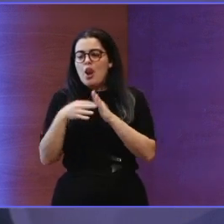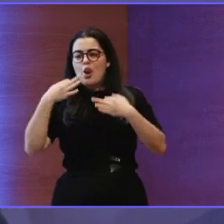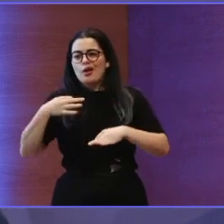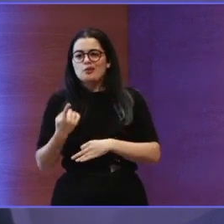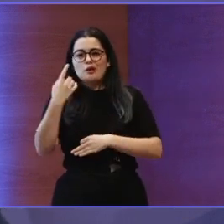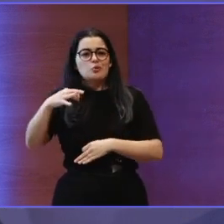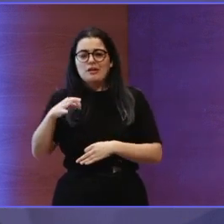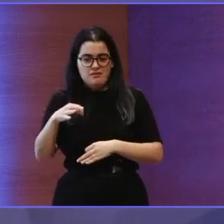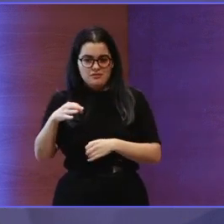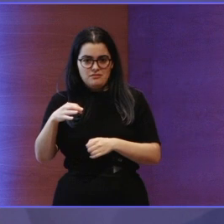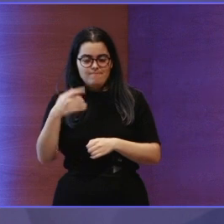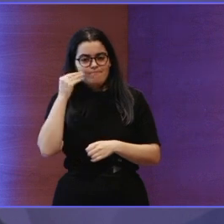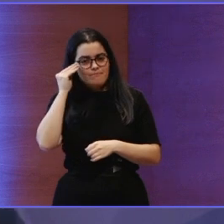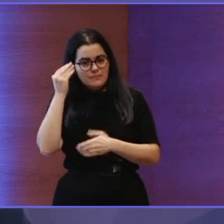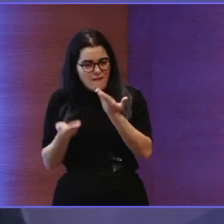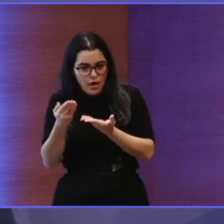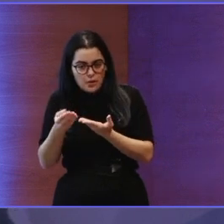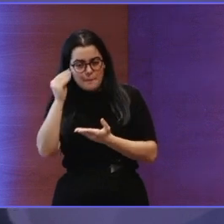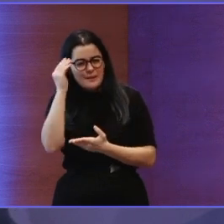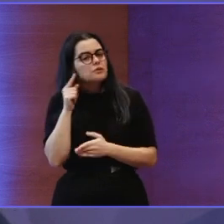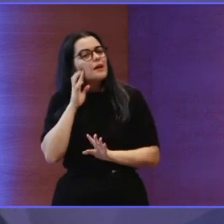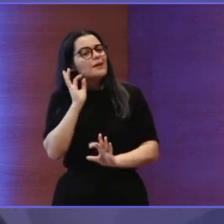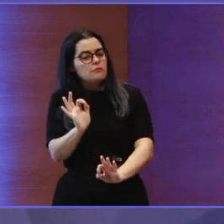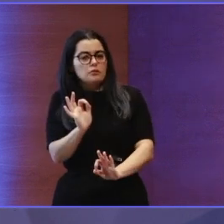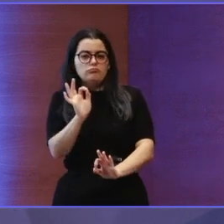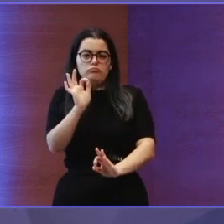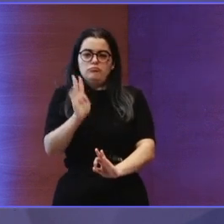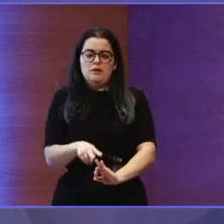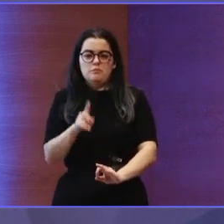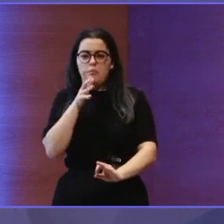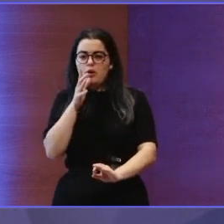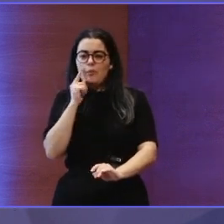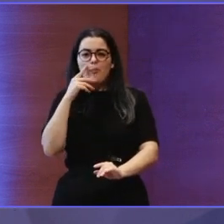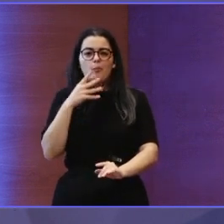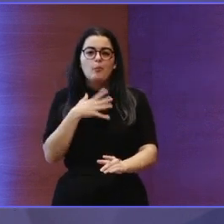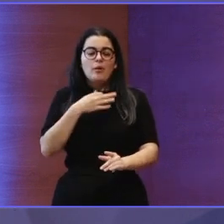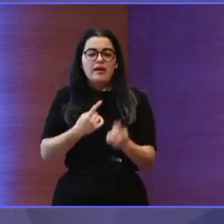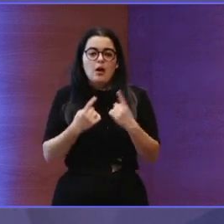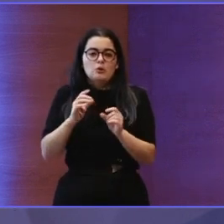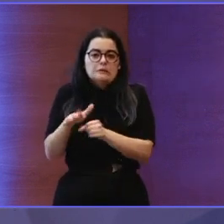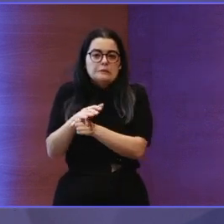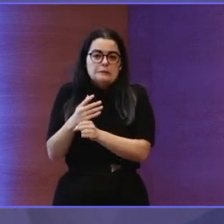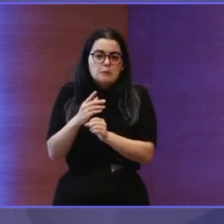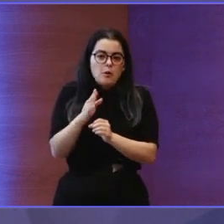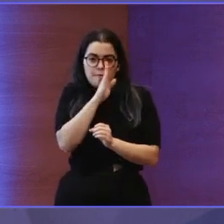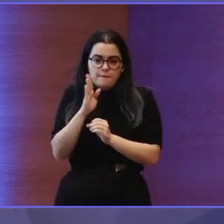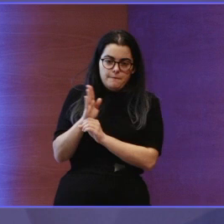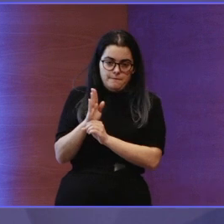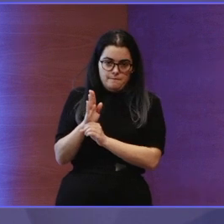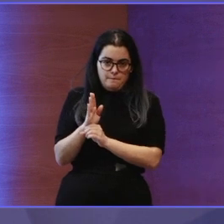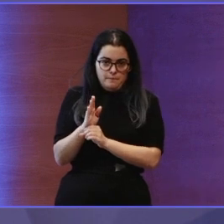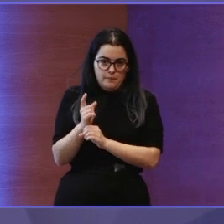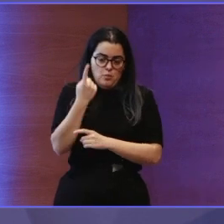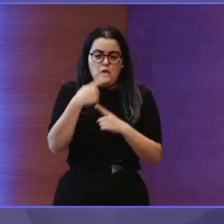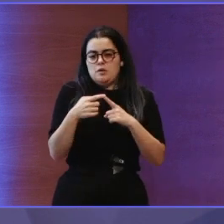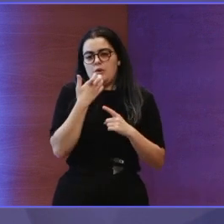el riesgo de ocultar ocultar por una parte de una cosa de la que yo creo que hablamos demasiado poco que es que